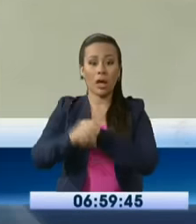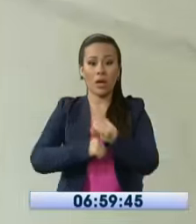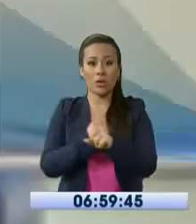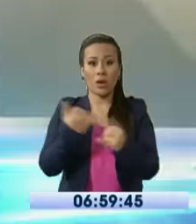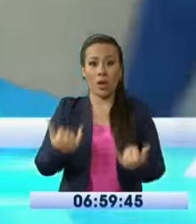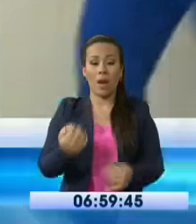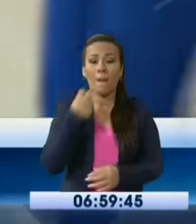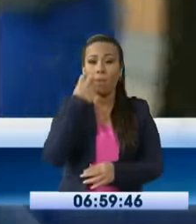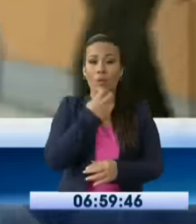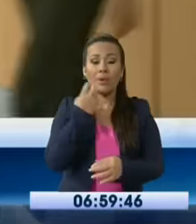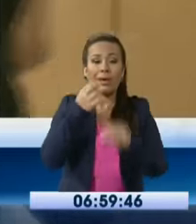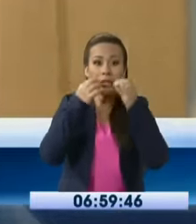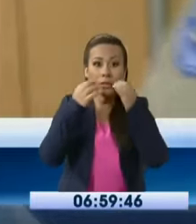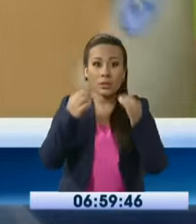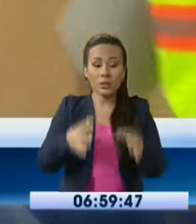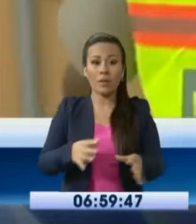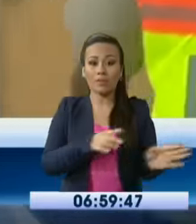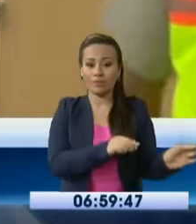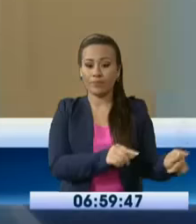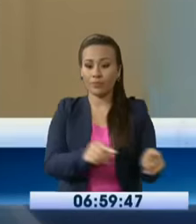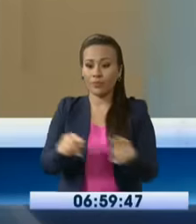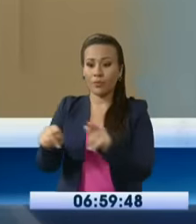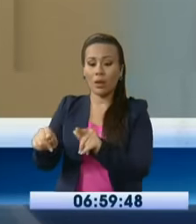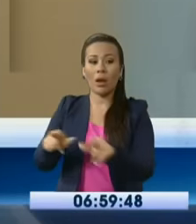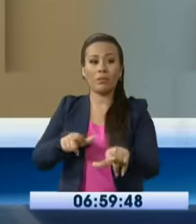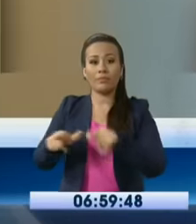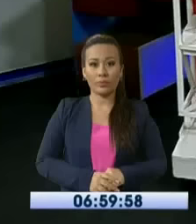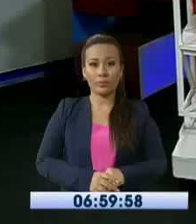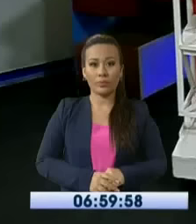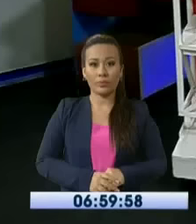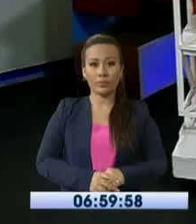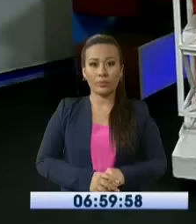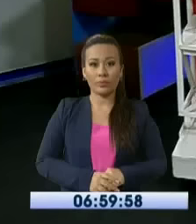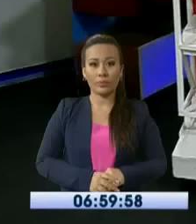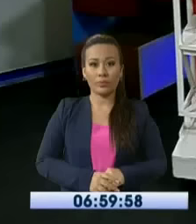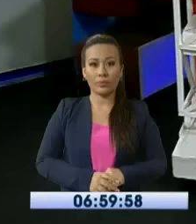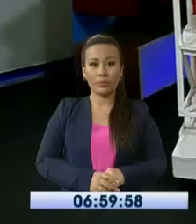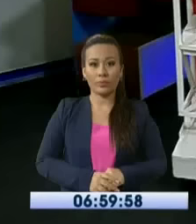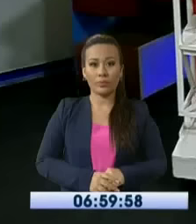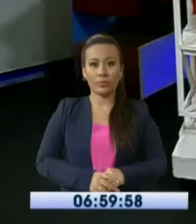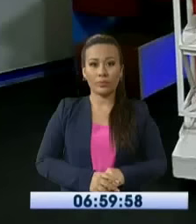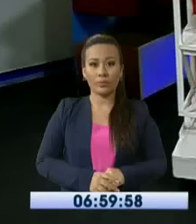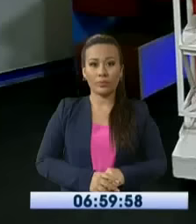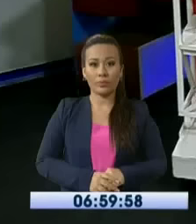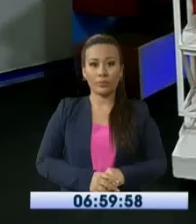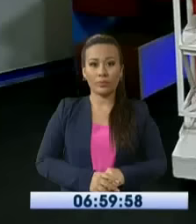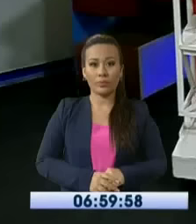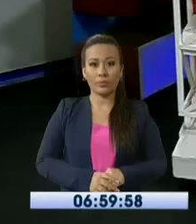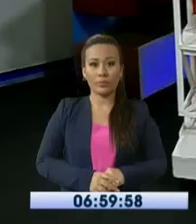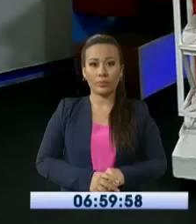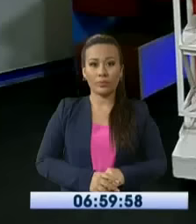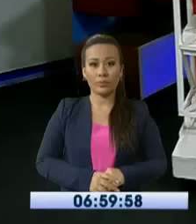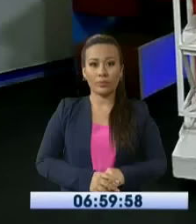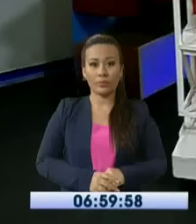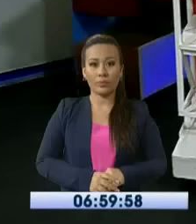el examen médico legal y lo trasladaron a los calabozos. La informó Jorge Escobar.